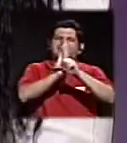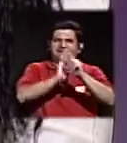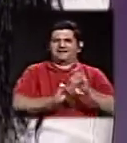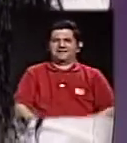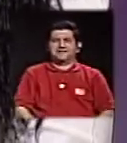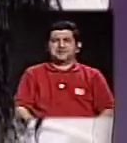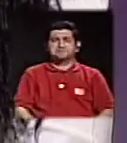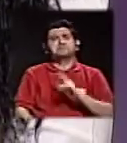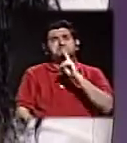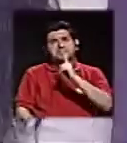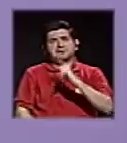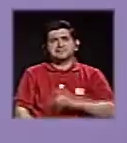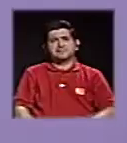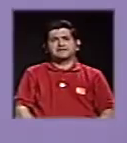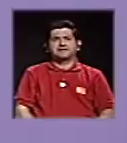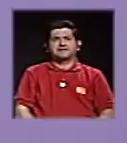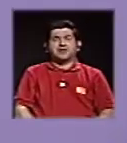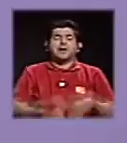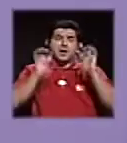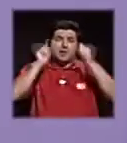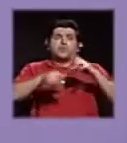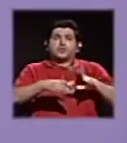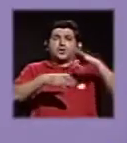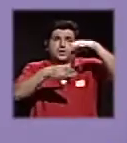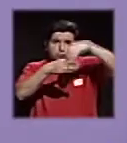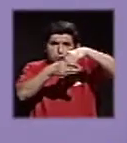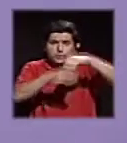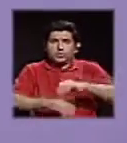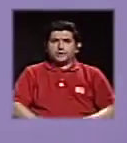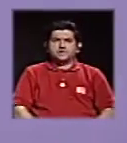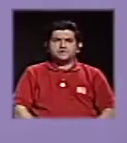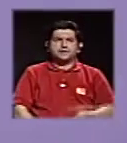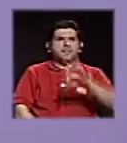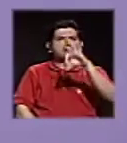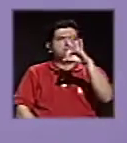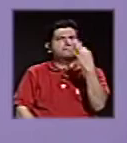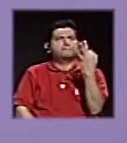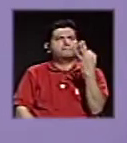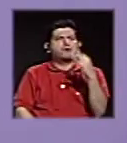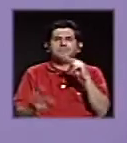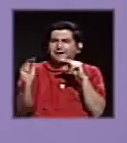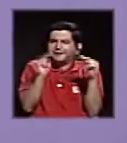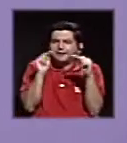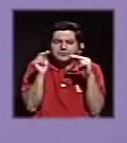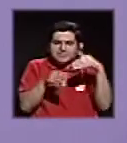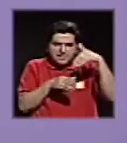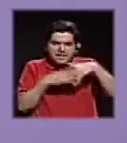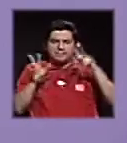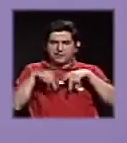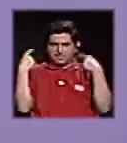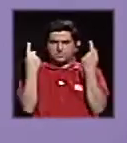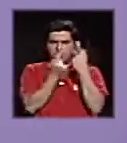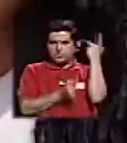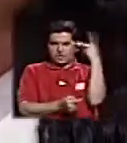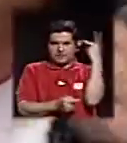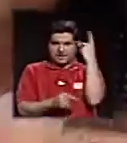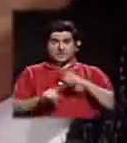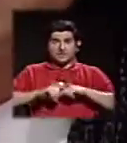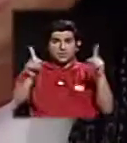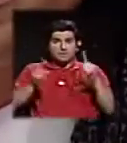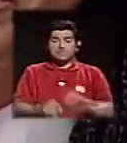si bien es cierto este se pueden incorporar de manera negociable interno hay un partido político